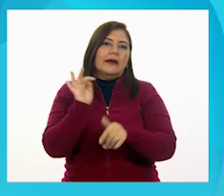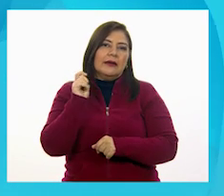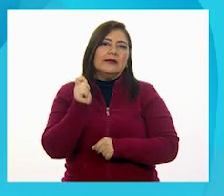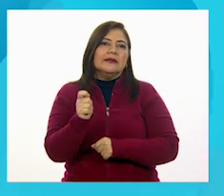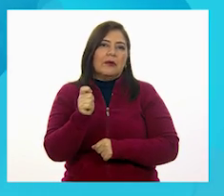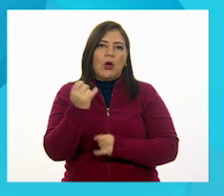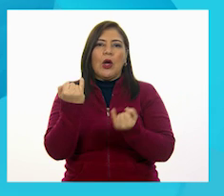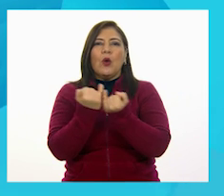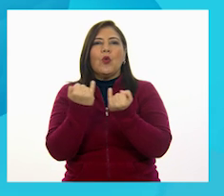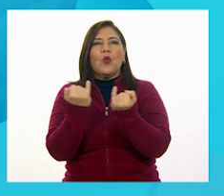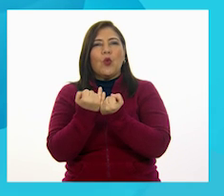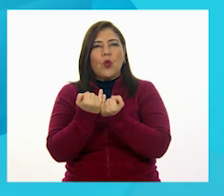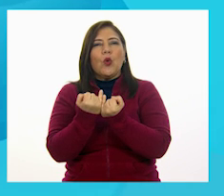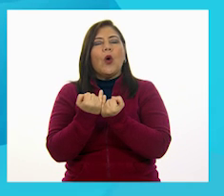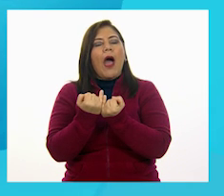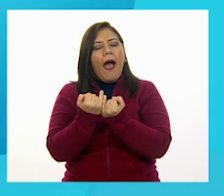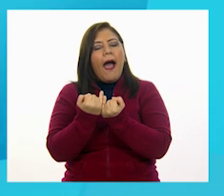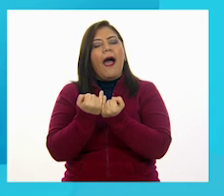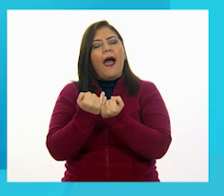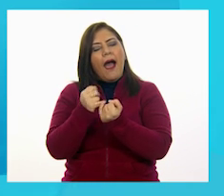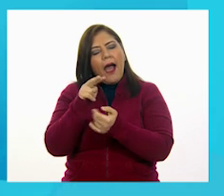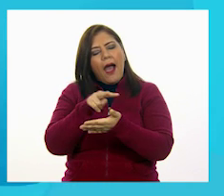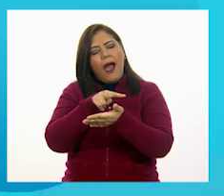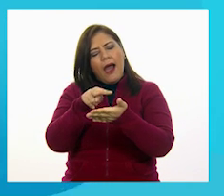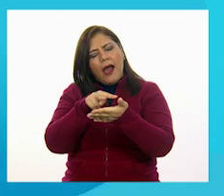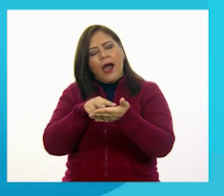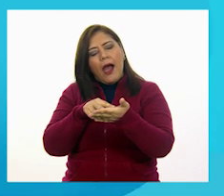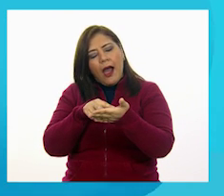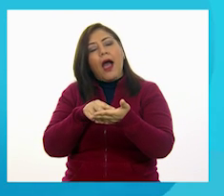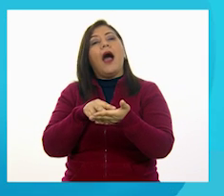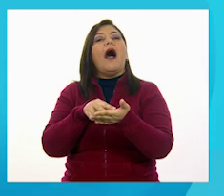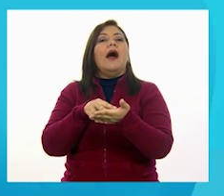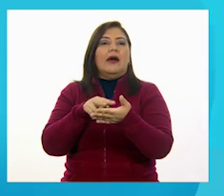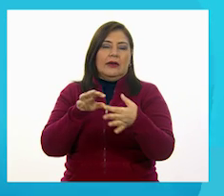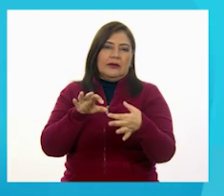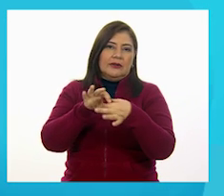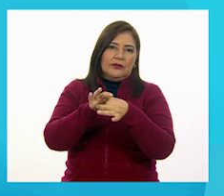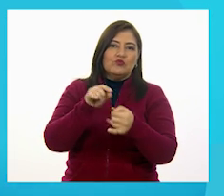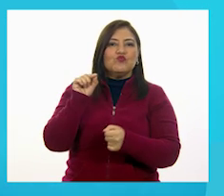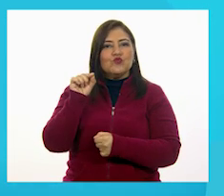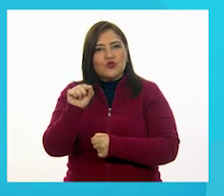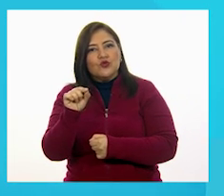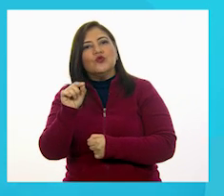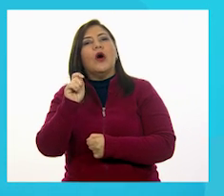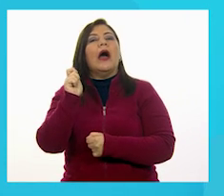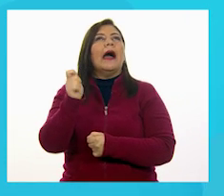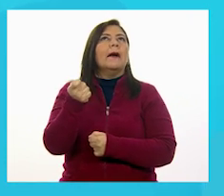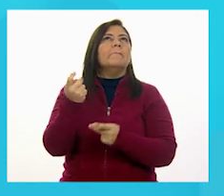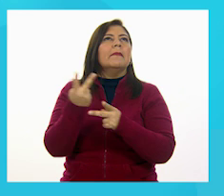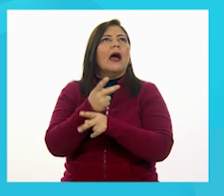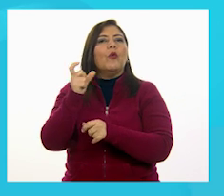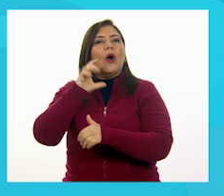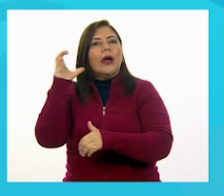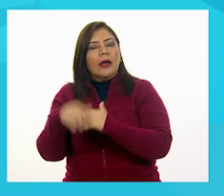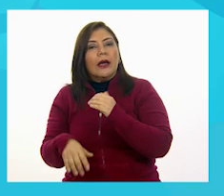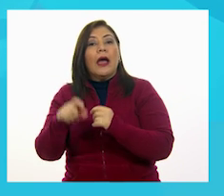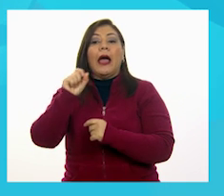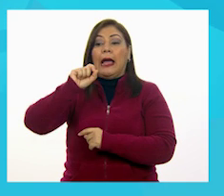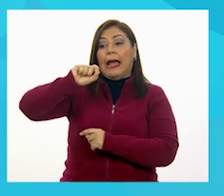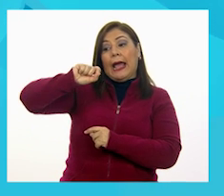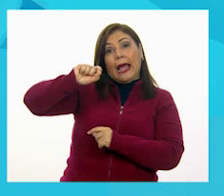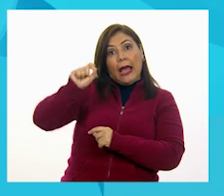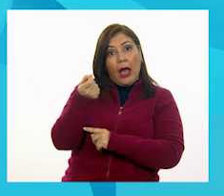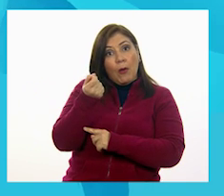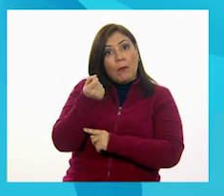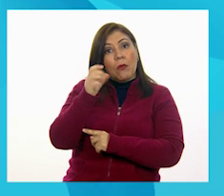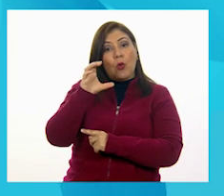punto, ¿sí? Y me va a decir otra cosa después de ese signo de admiración cuando termina. Y la coma me